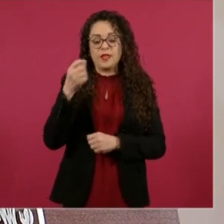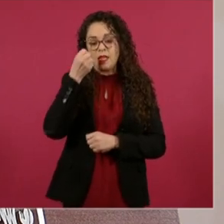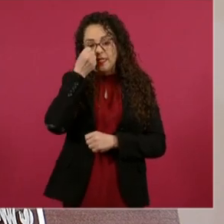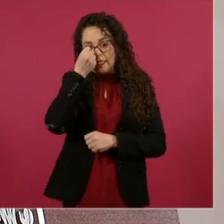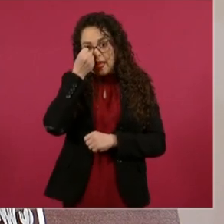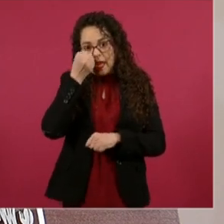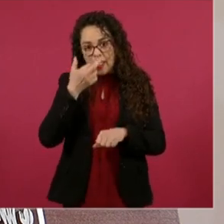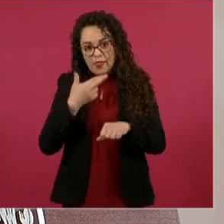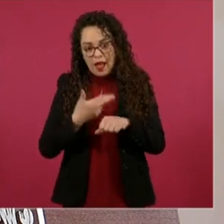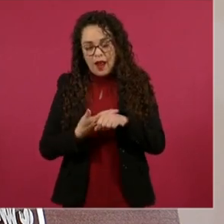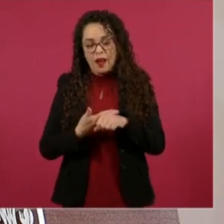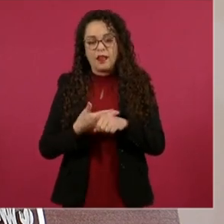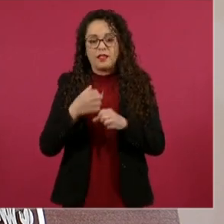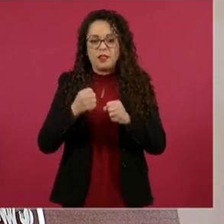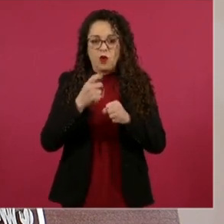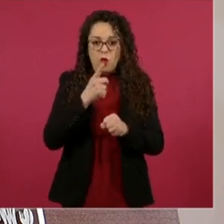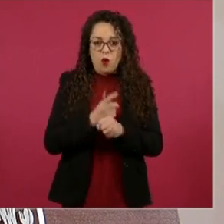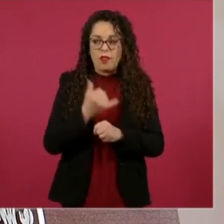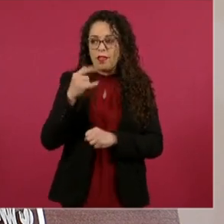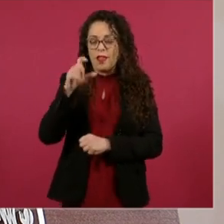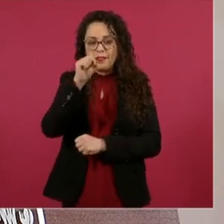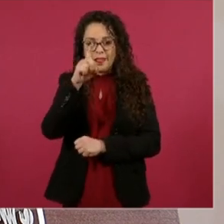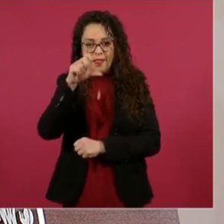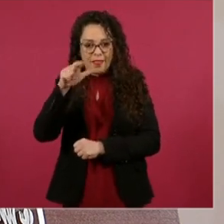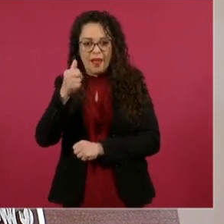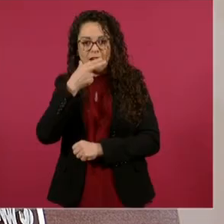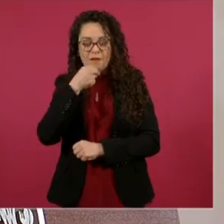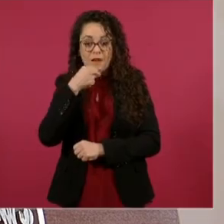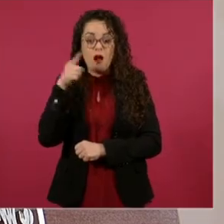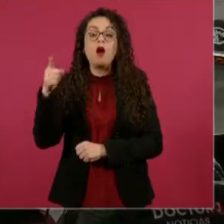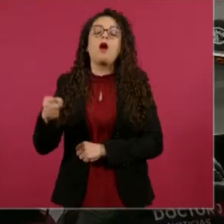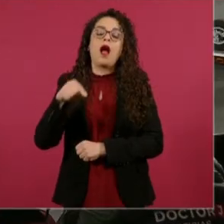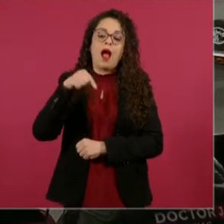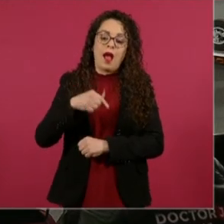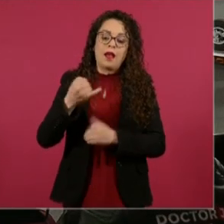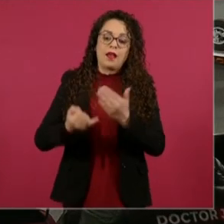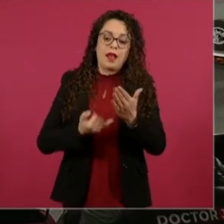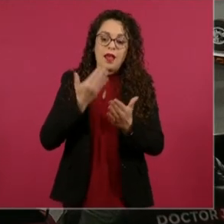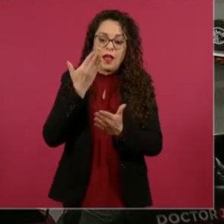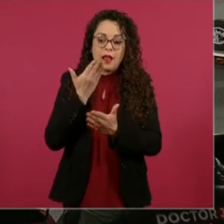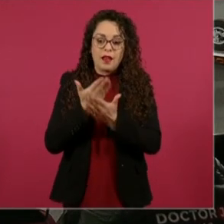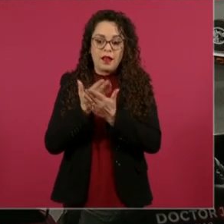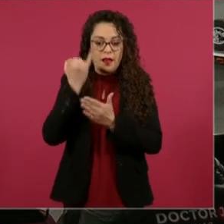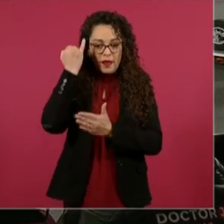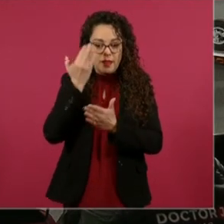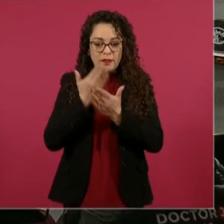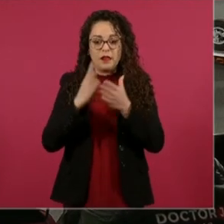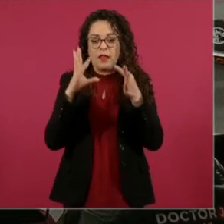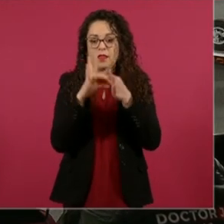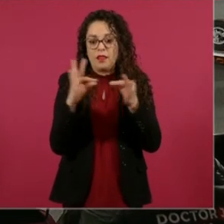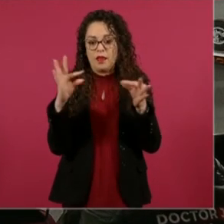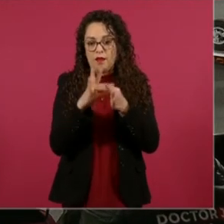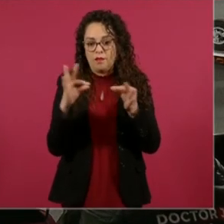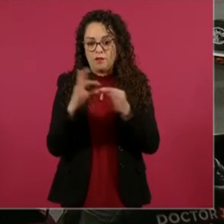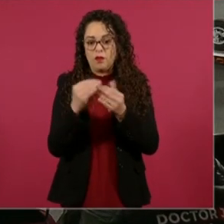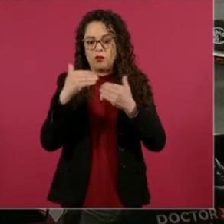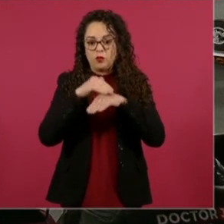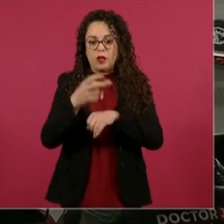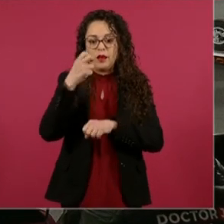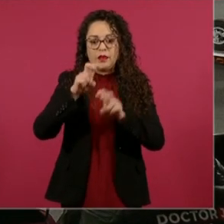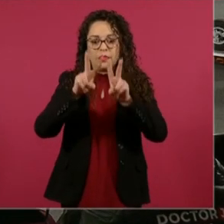la secretaria de Seguridad para que presente la iniciativa de extorsión. Adelante, por favor, secretario.